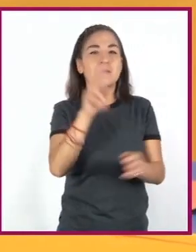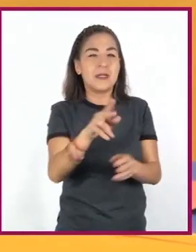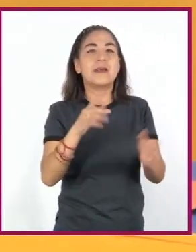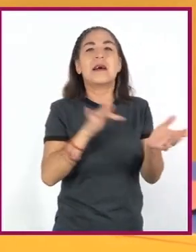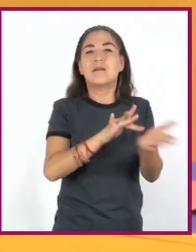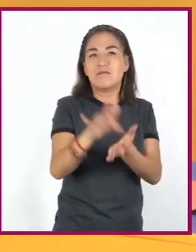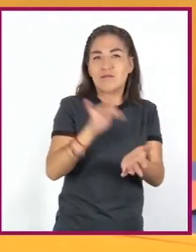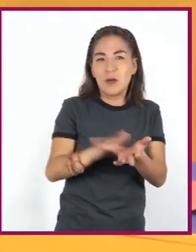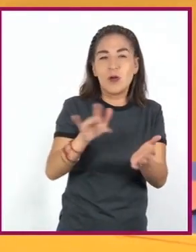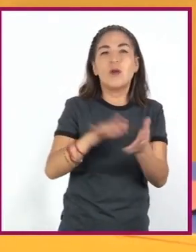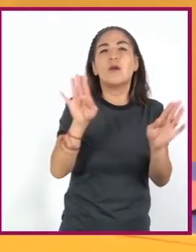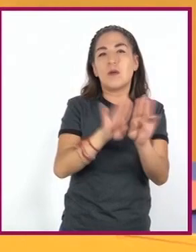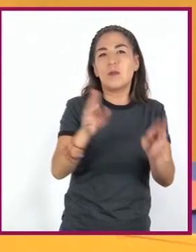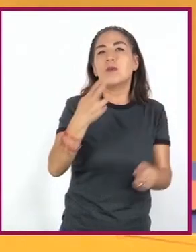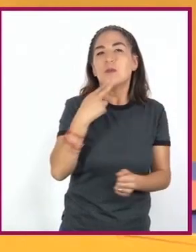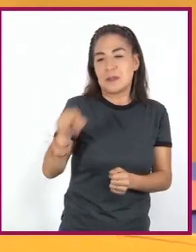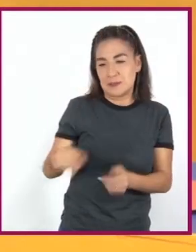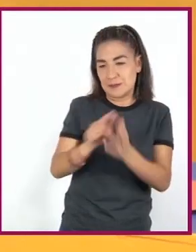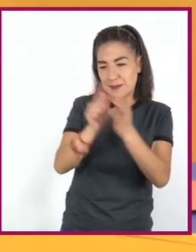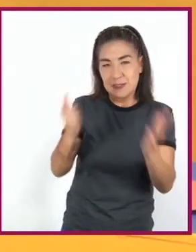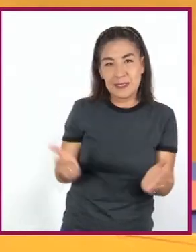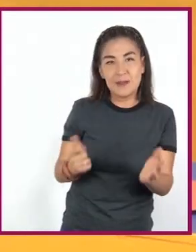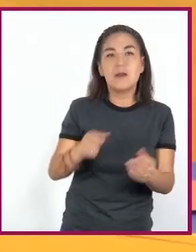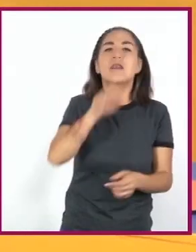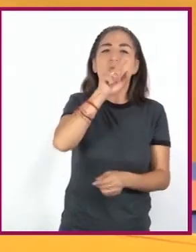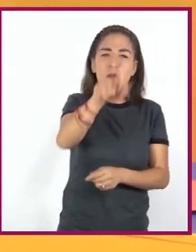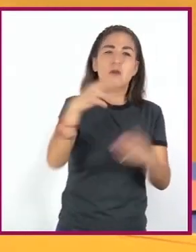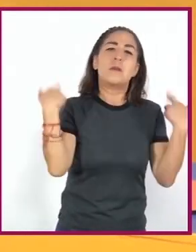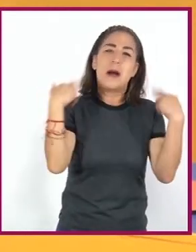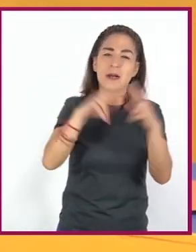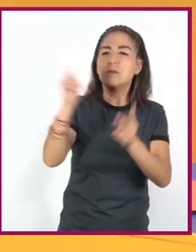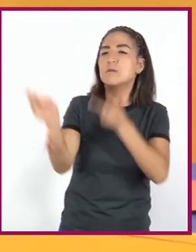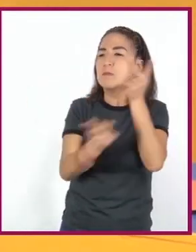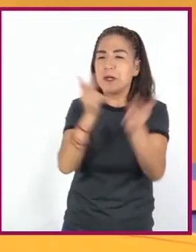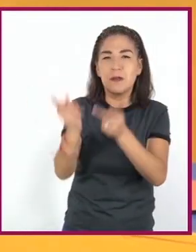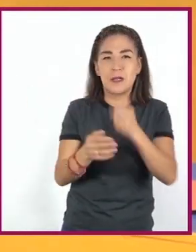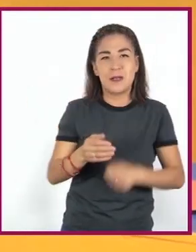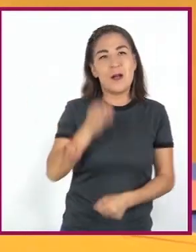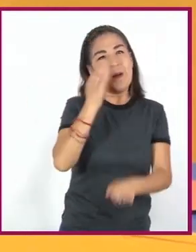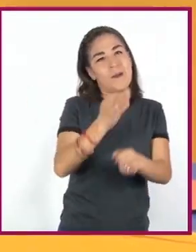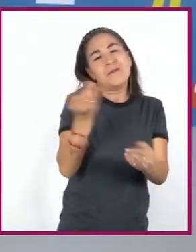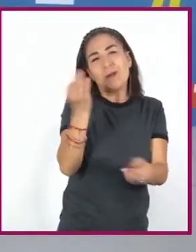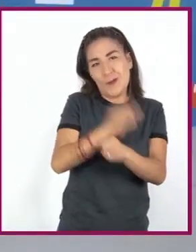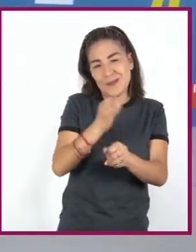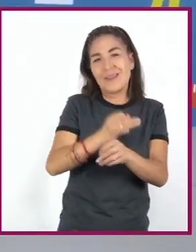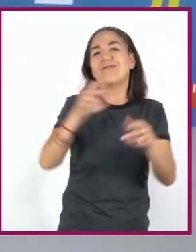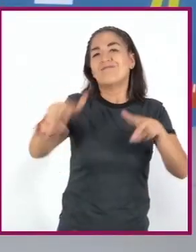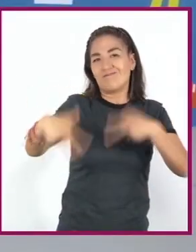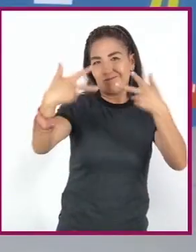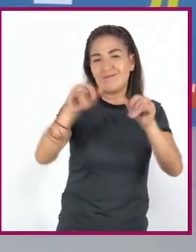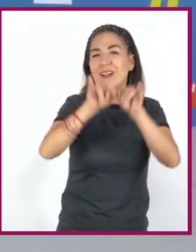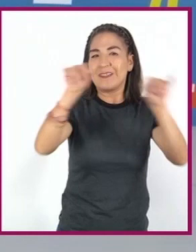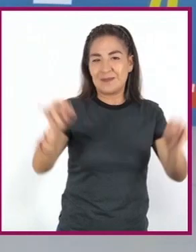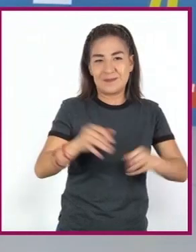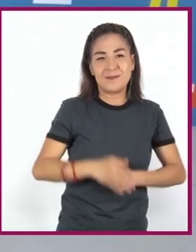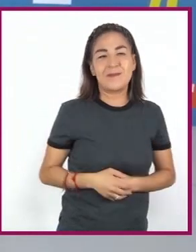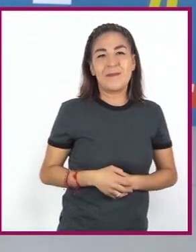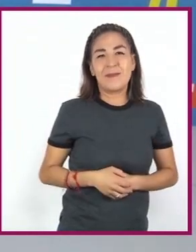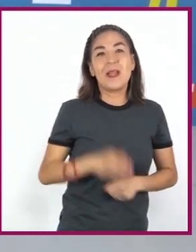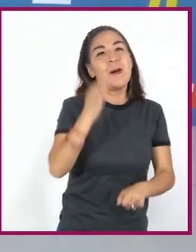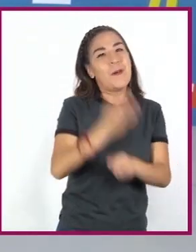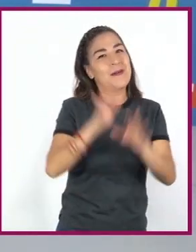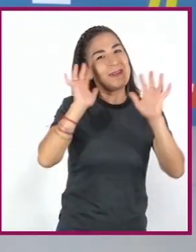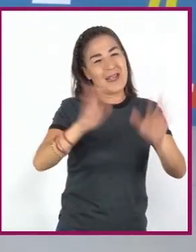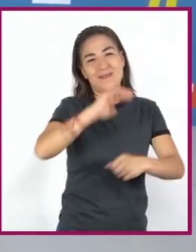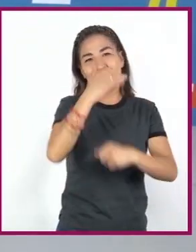gran utilidad el uso del libro y consultar a sus docentes, por lo pronto a distancia. llegamos al final de